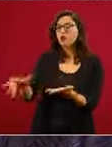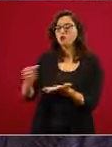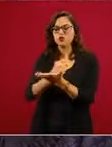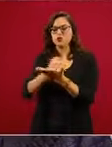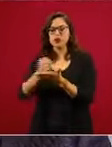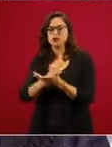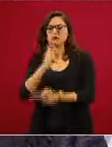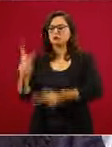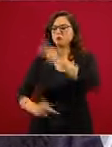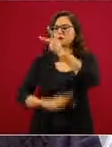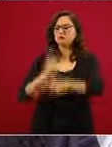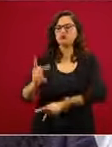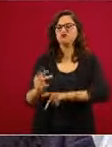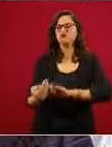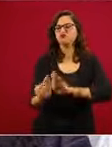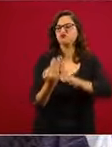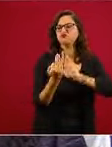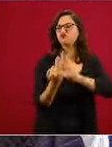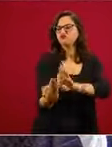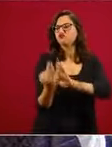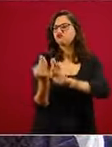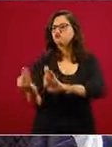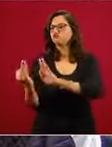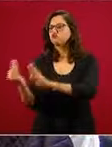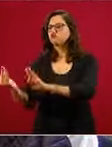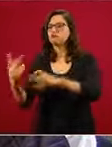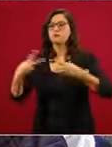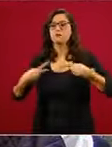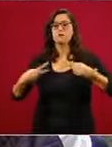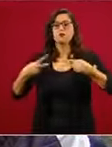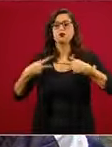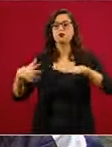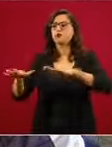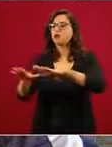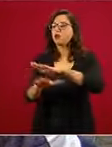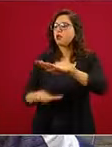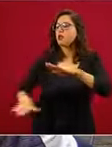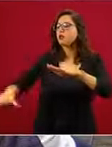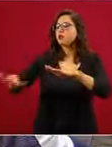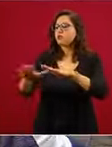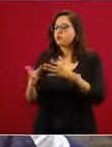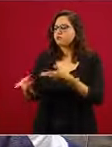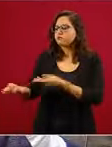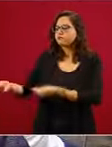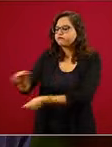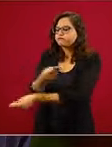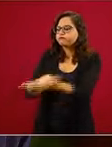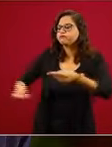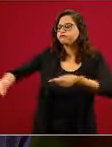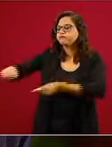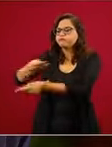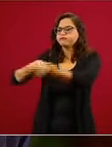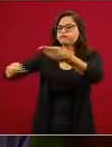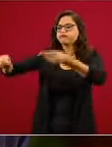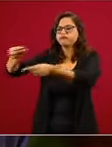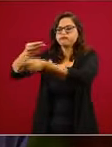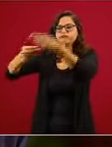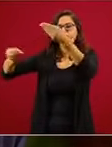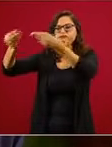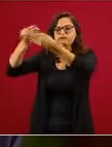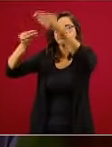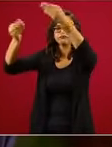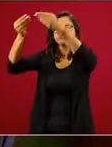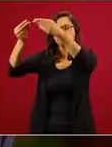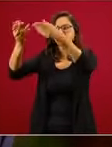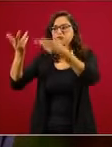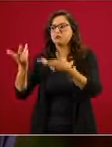directa para reactivar la economía de abajo hacia arriba. No se da